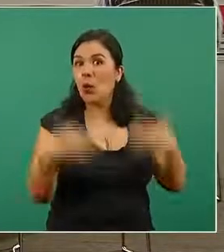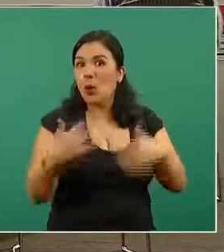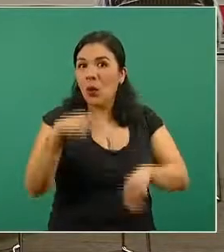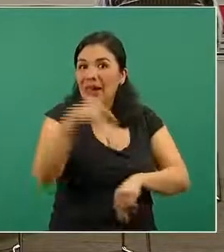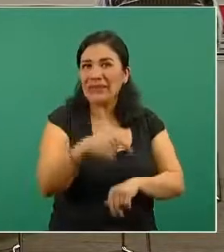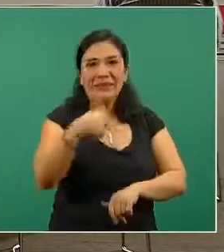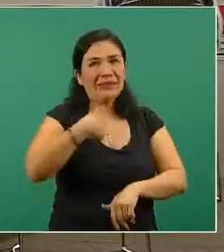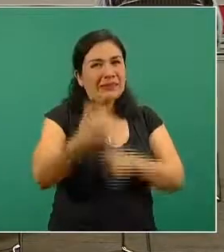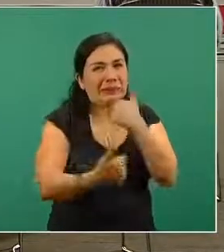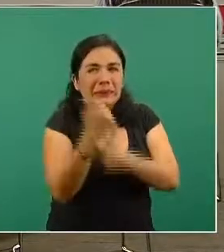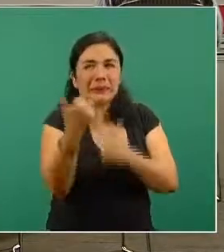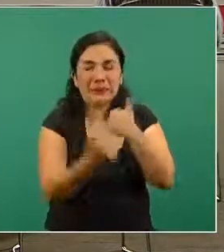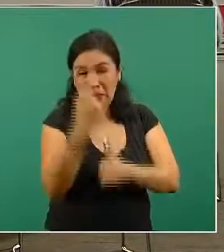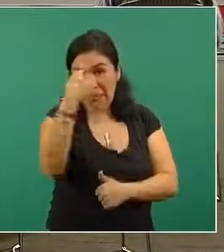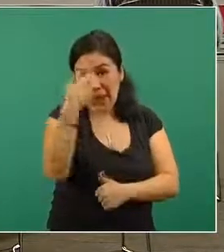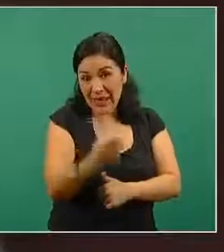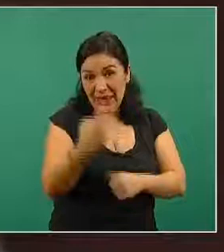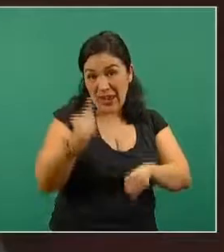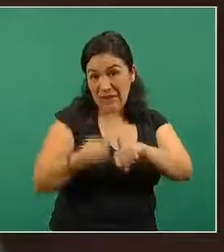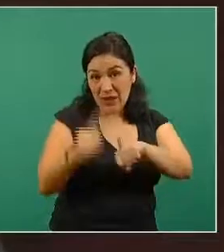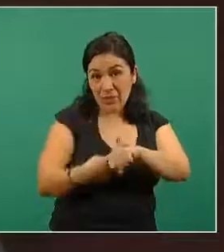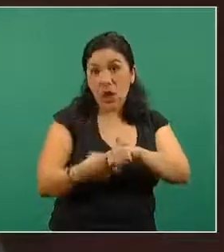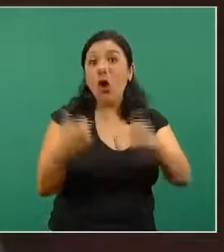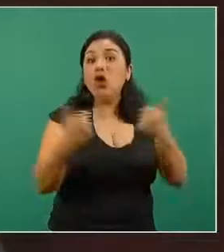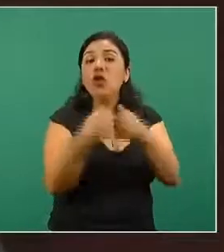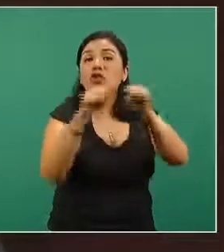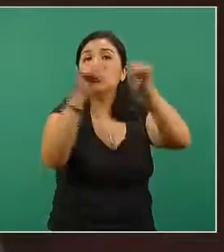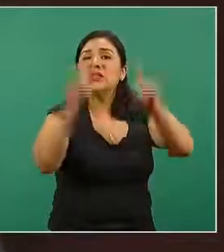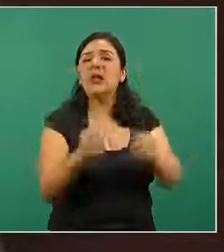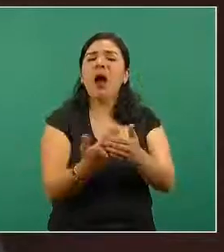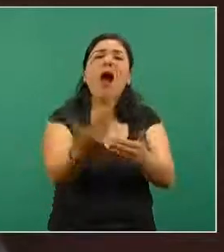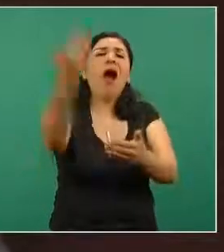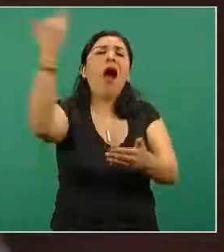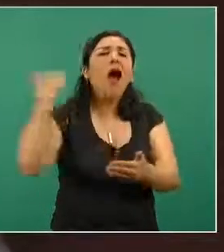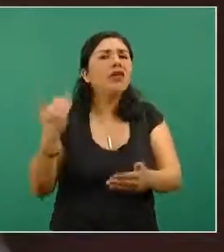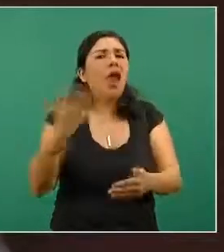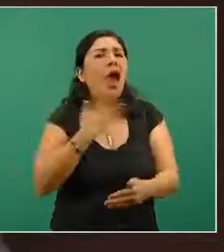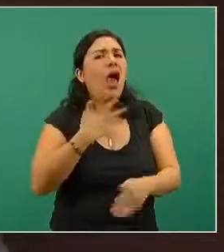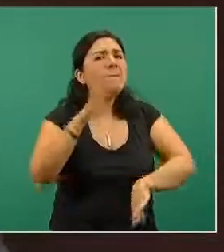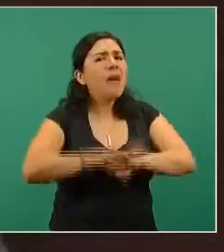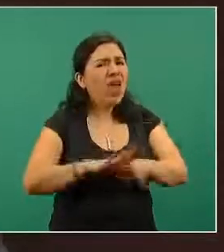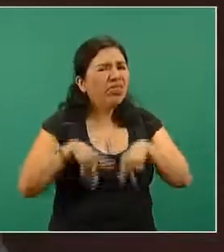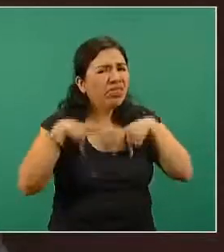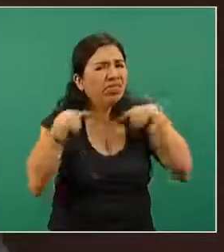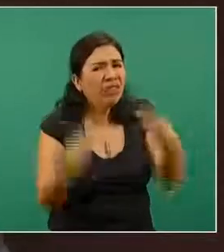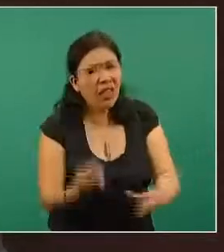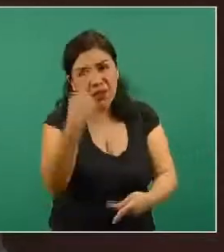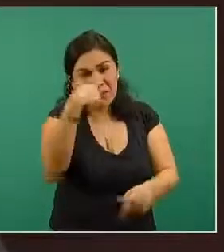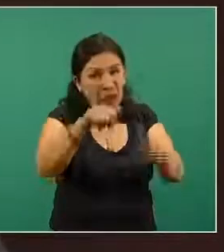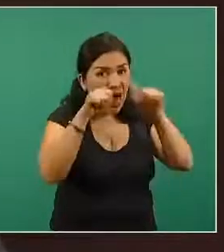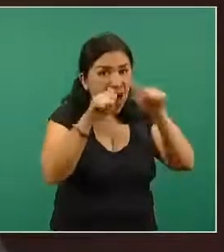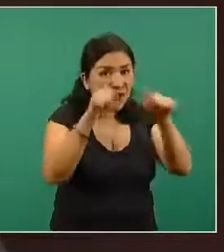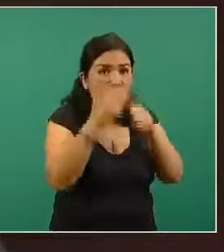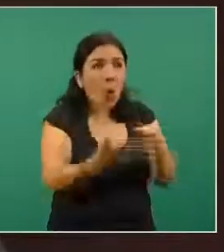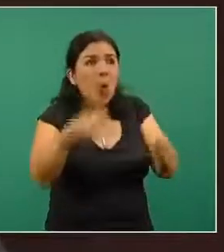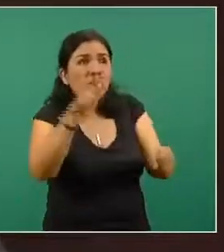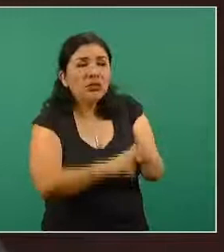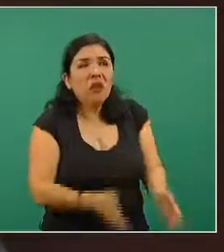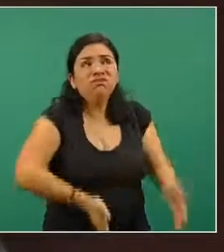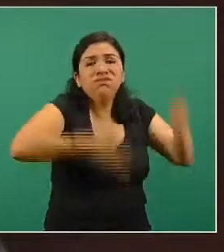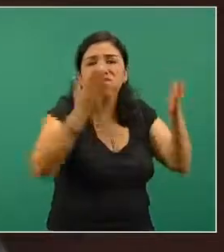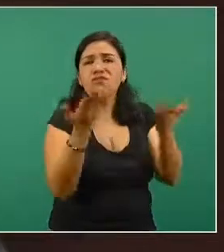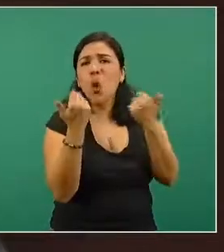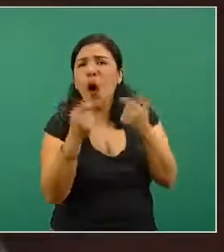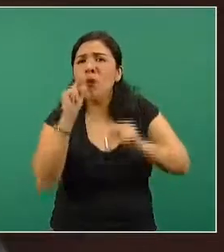presentar en esta pandemia, ante un sistema que tenía una gran debilidad en la atención, en la infraestructura hospitalaria